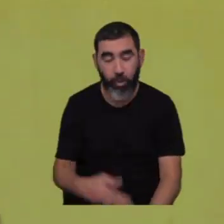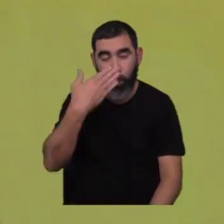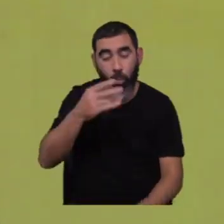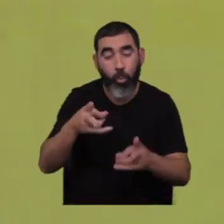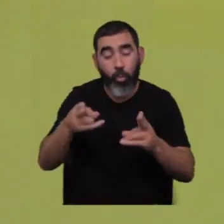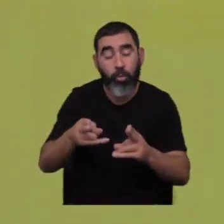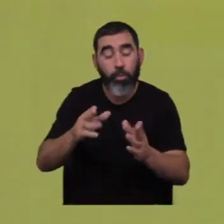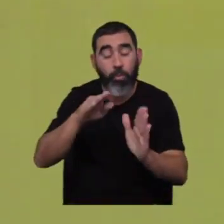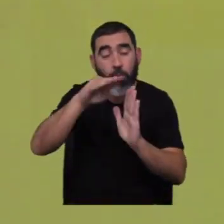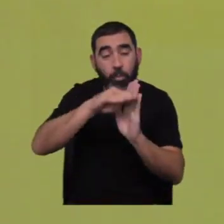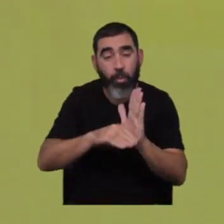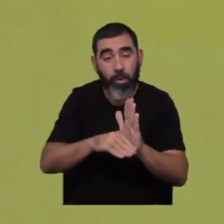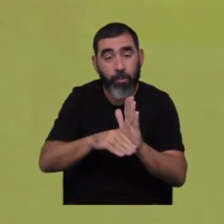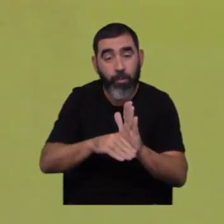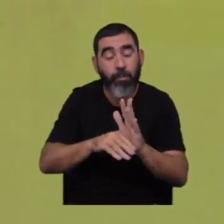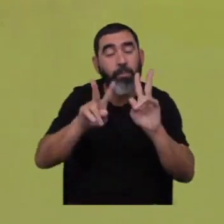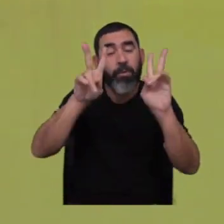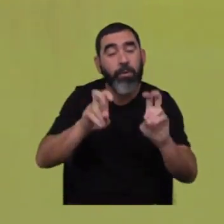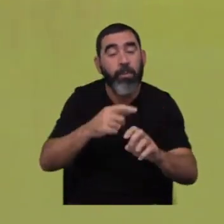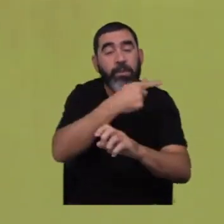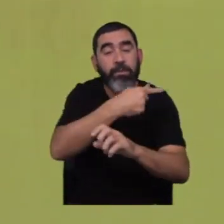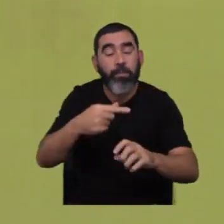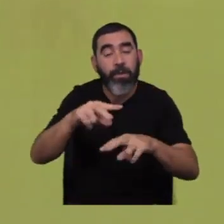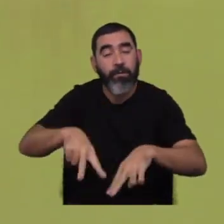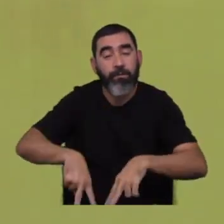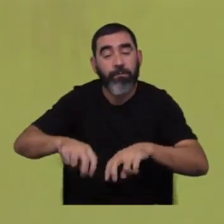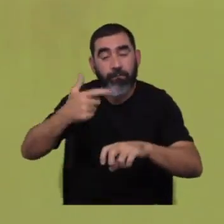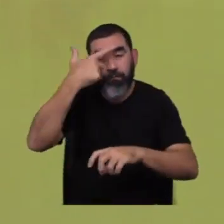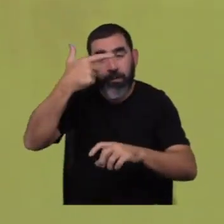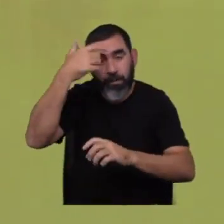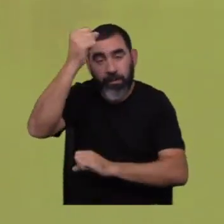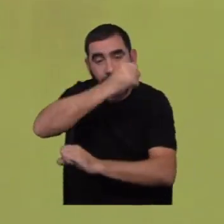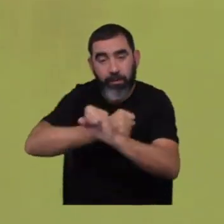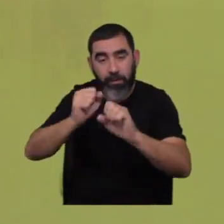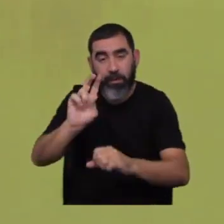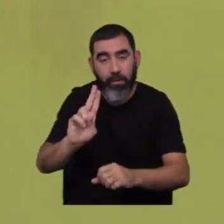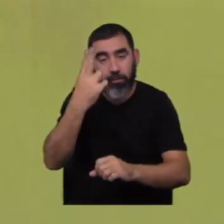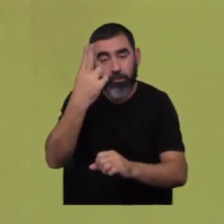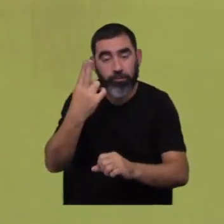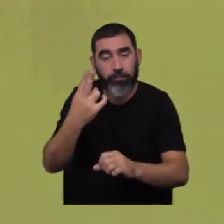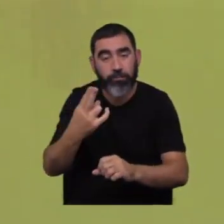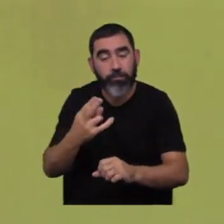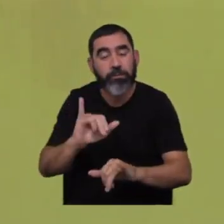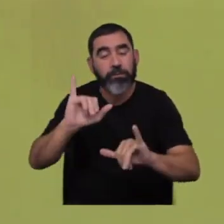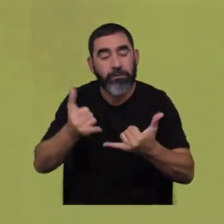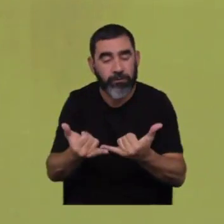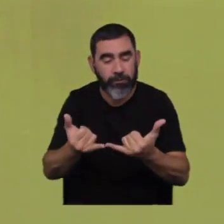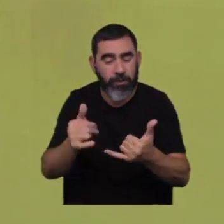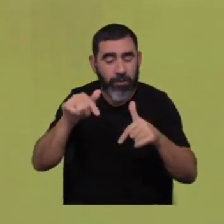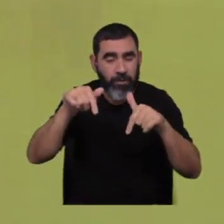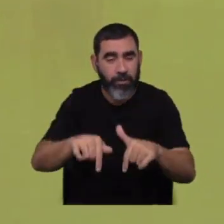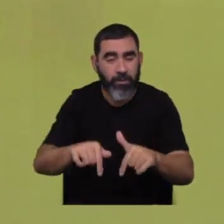Tramo de este programa que se emite en el marco de la Semana de la Investigación, la Ciencia y la Tecnología en Uruguay, y si bien ya hemos tenido